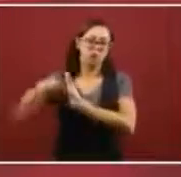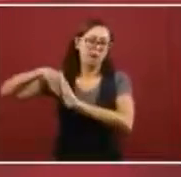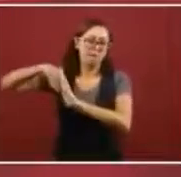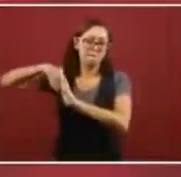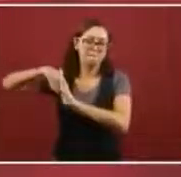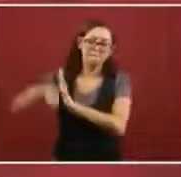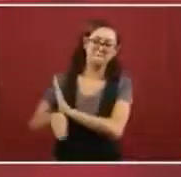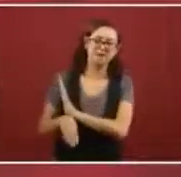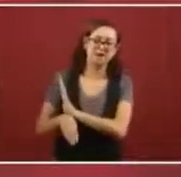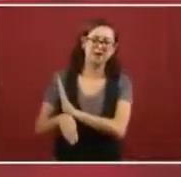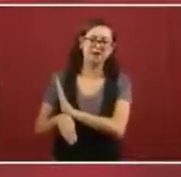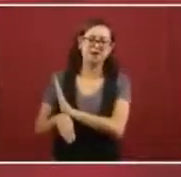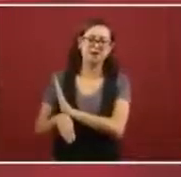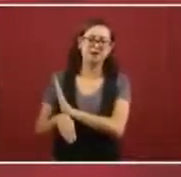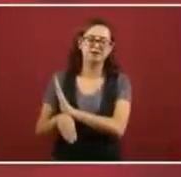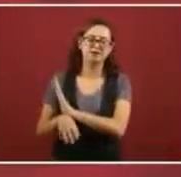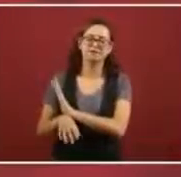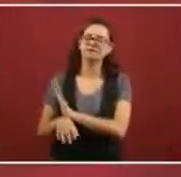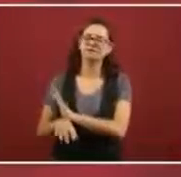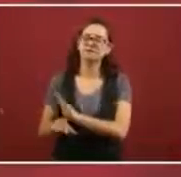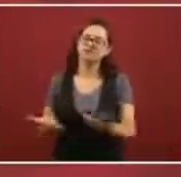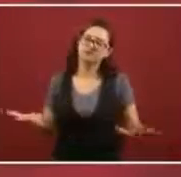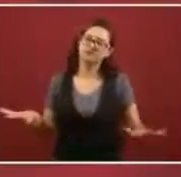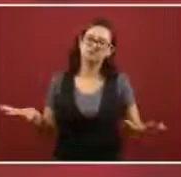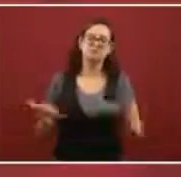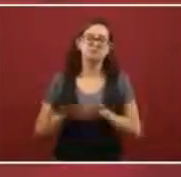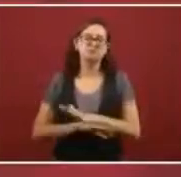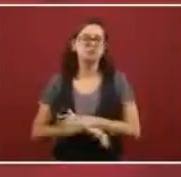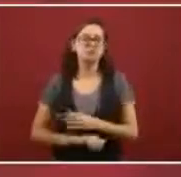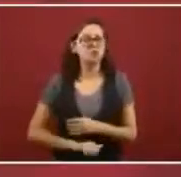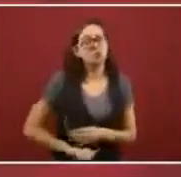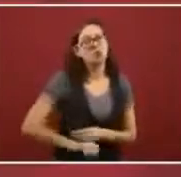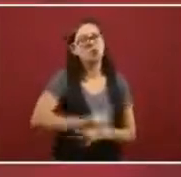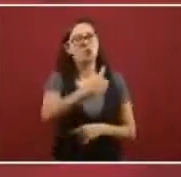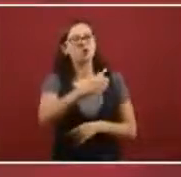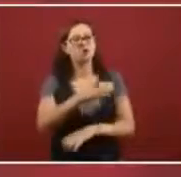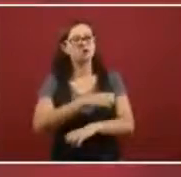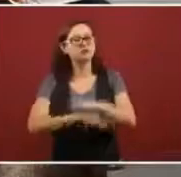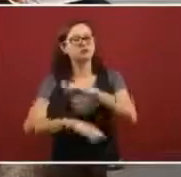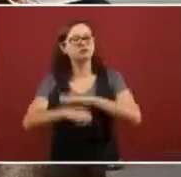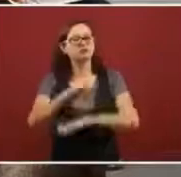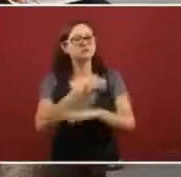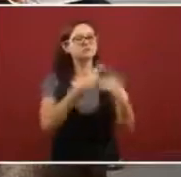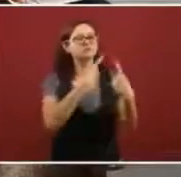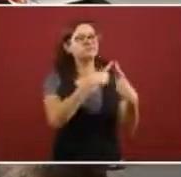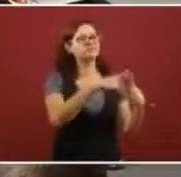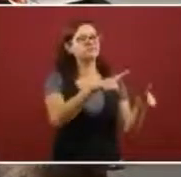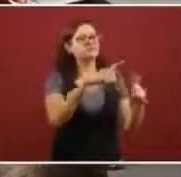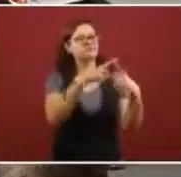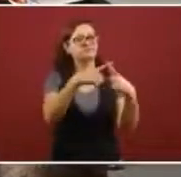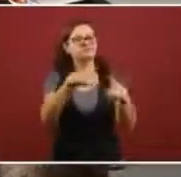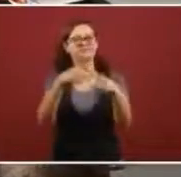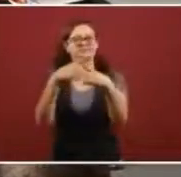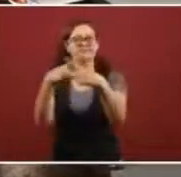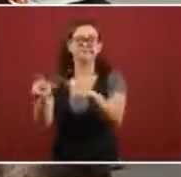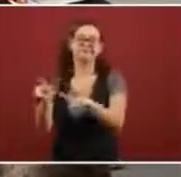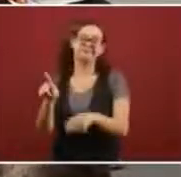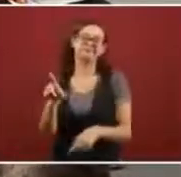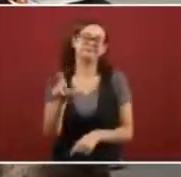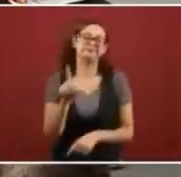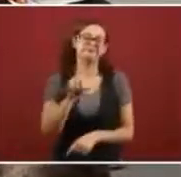y se sustituyera con la